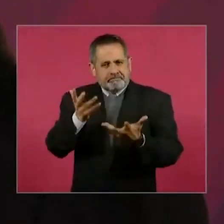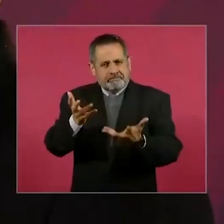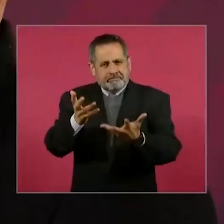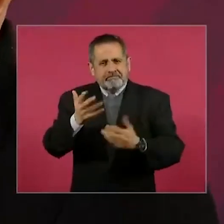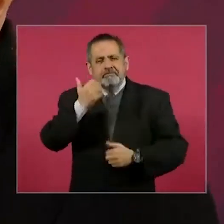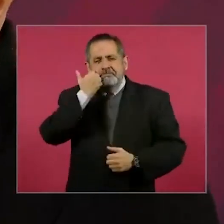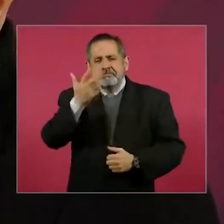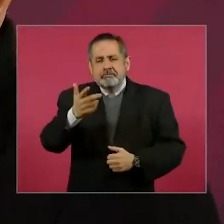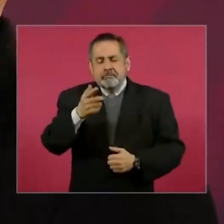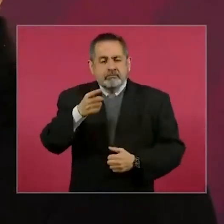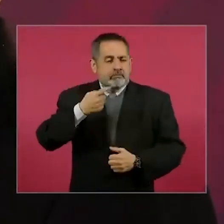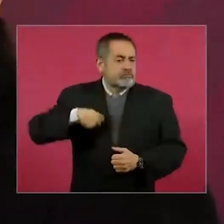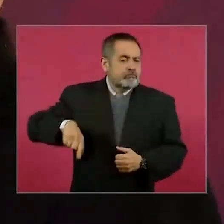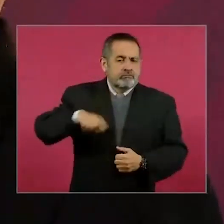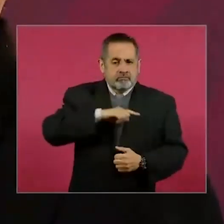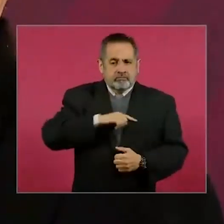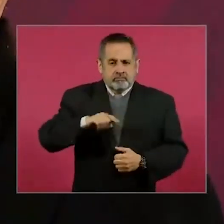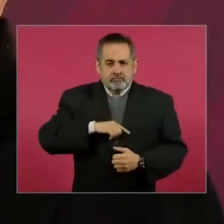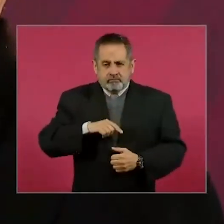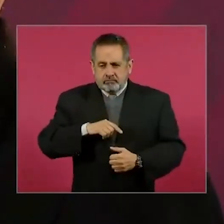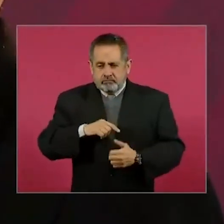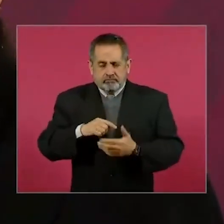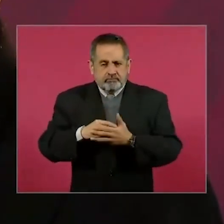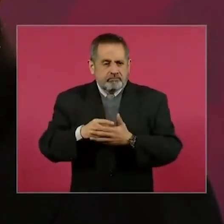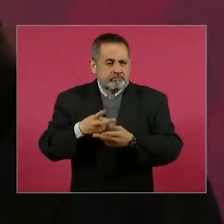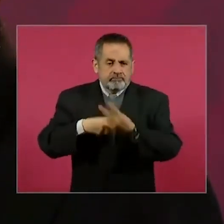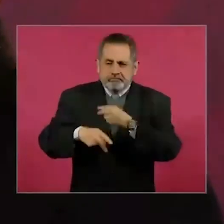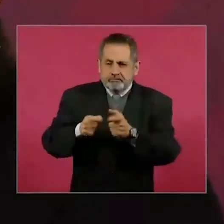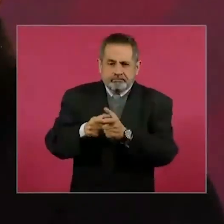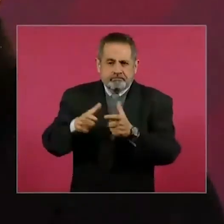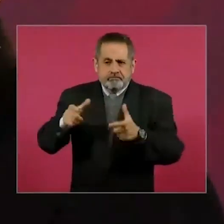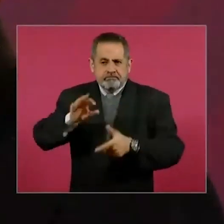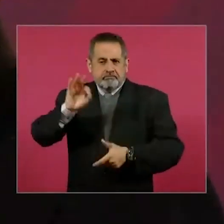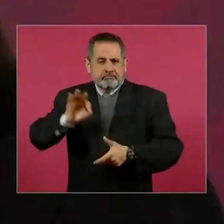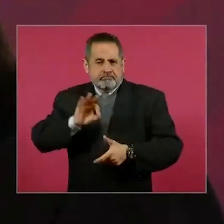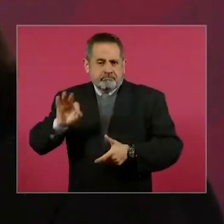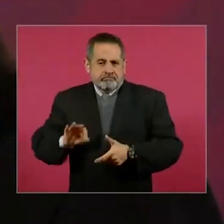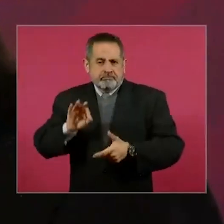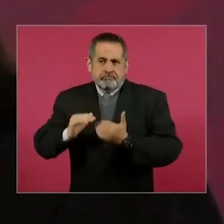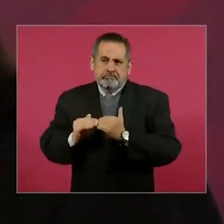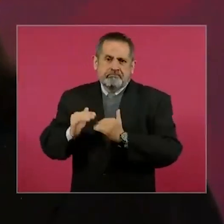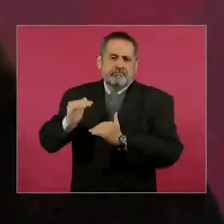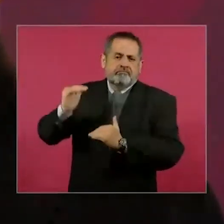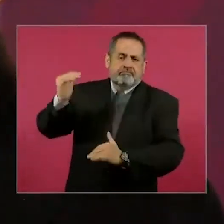la misma tasa de crecimiento de este año,